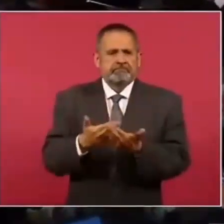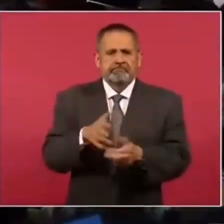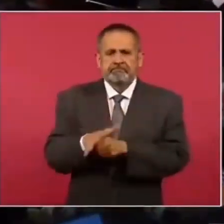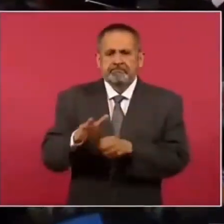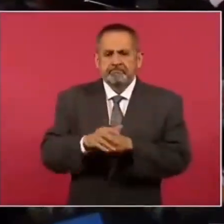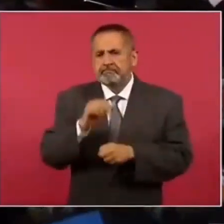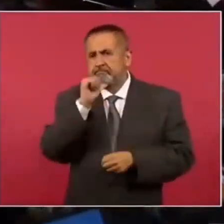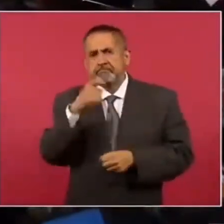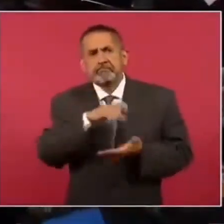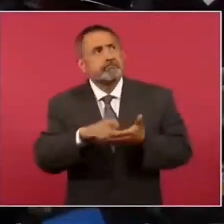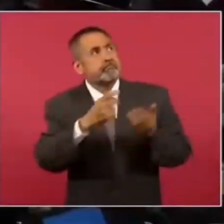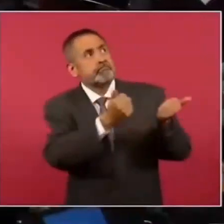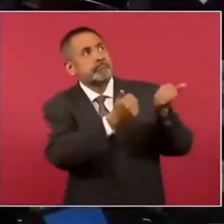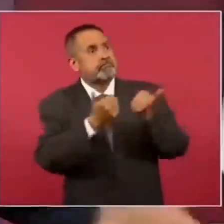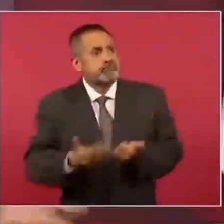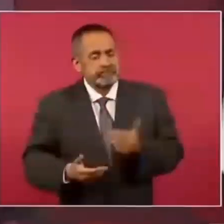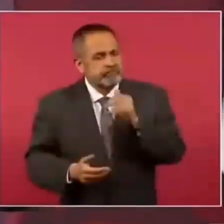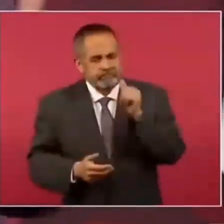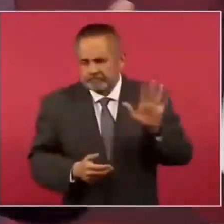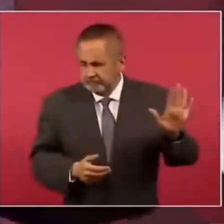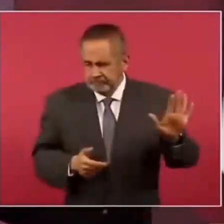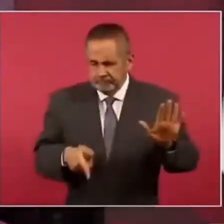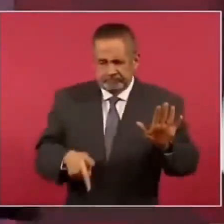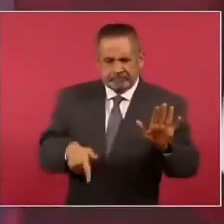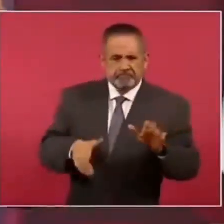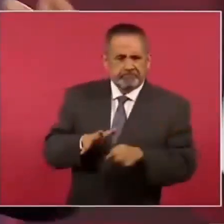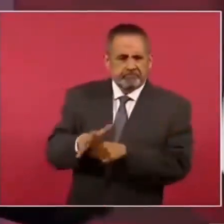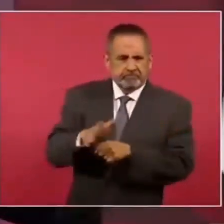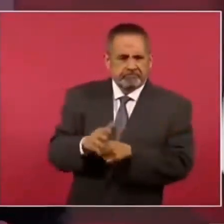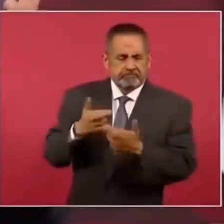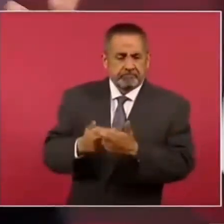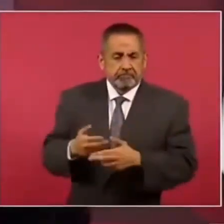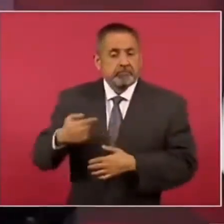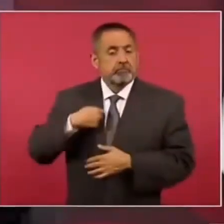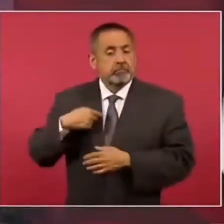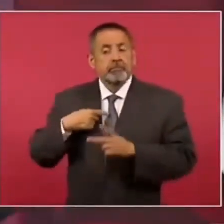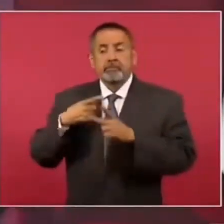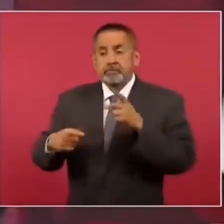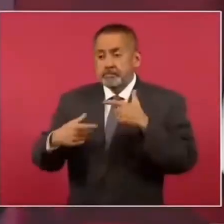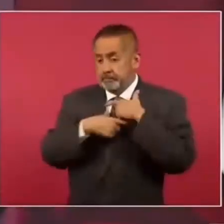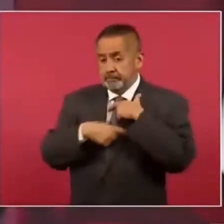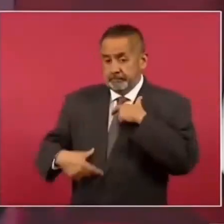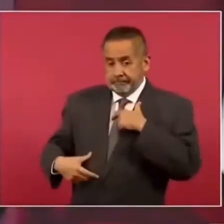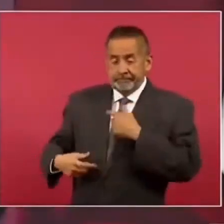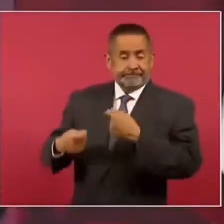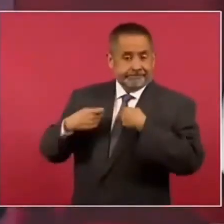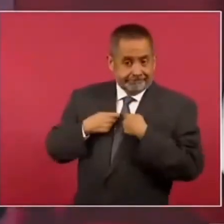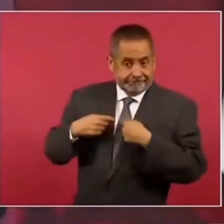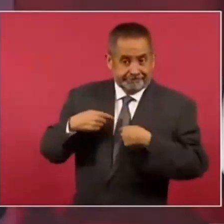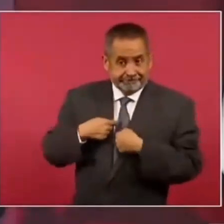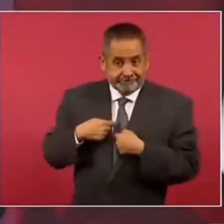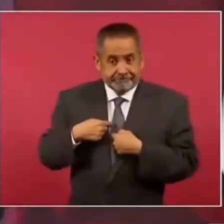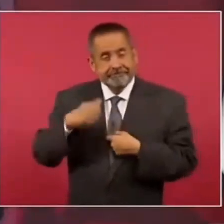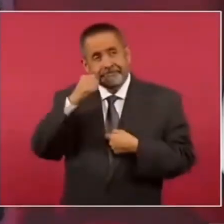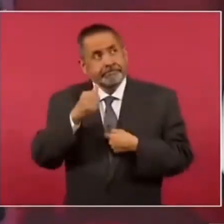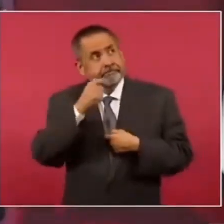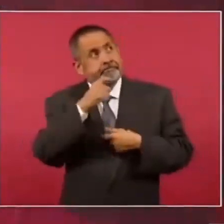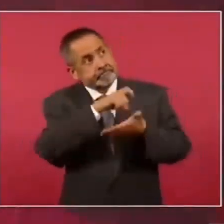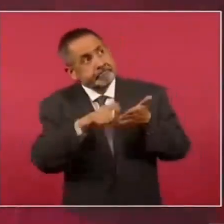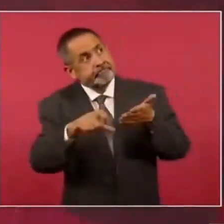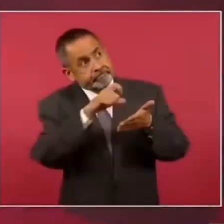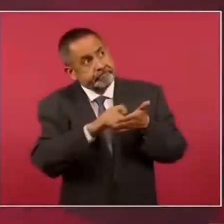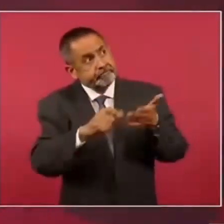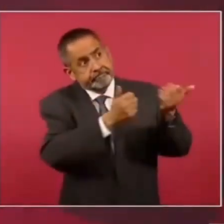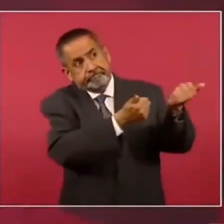gasolinas. Cuando llegamos se compraba toda la gasolina en el extranjero, vendíamos